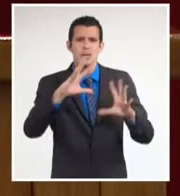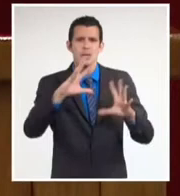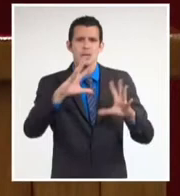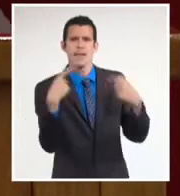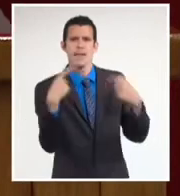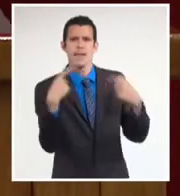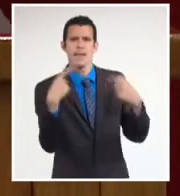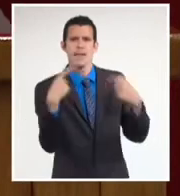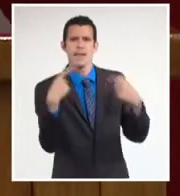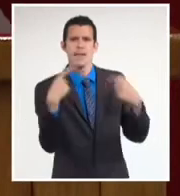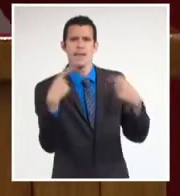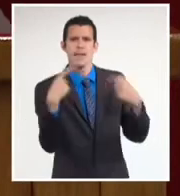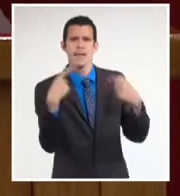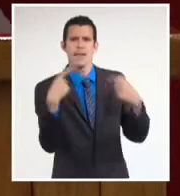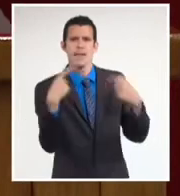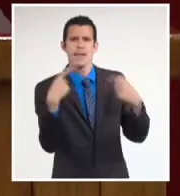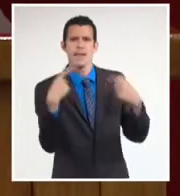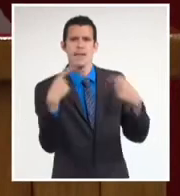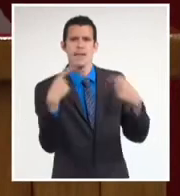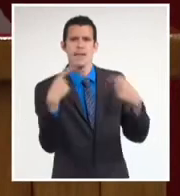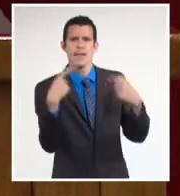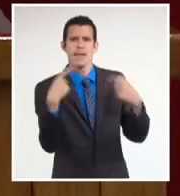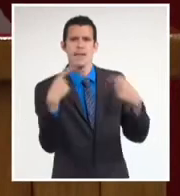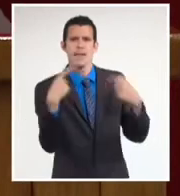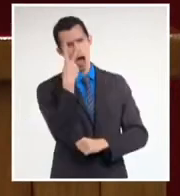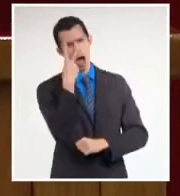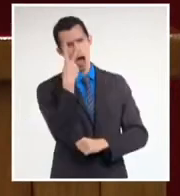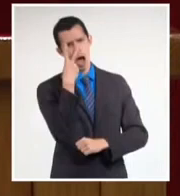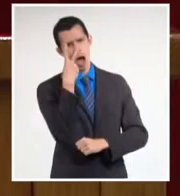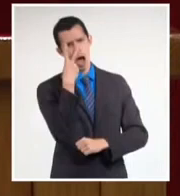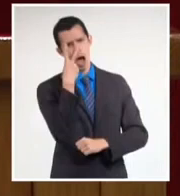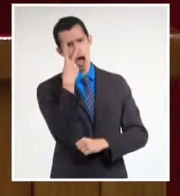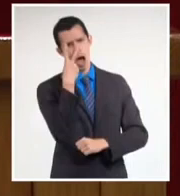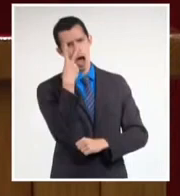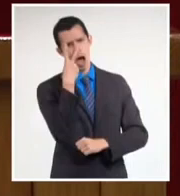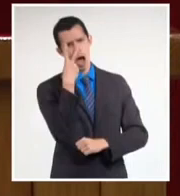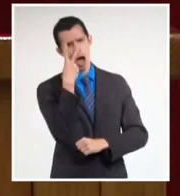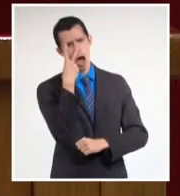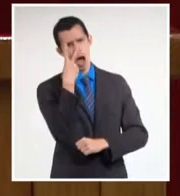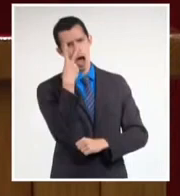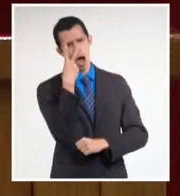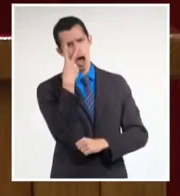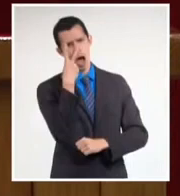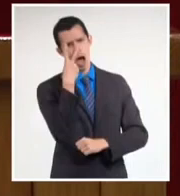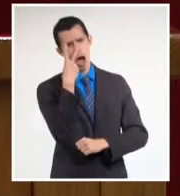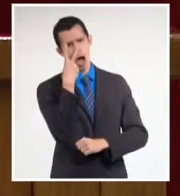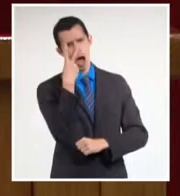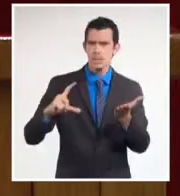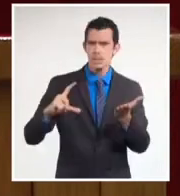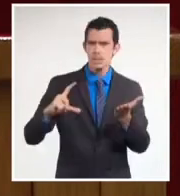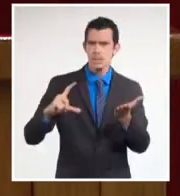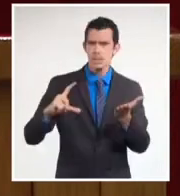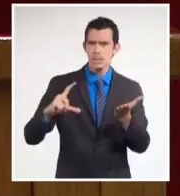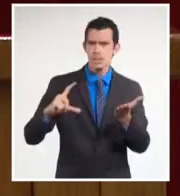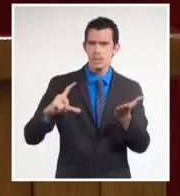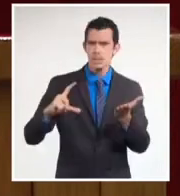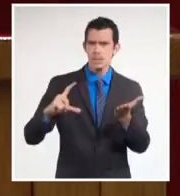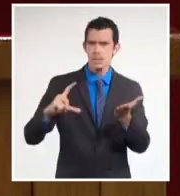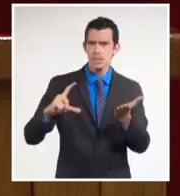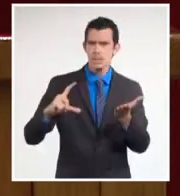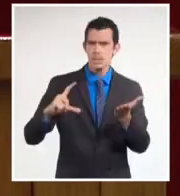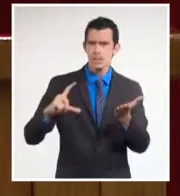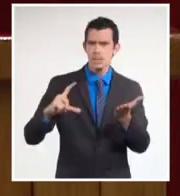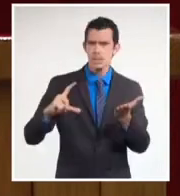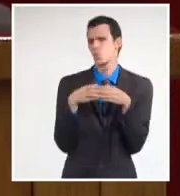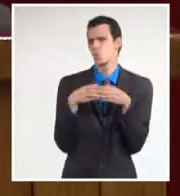del partido que trascienden los ámbitos de la militancia para impactar al conjunto de la sociedad. Algunas fueron